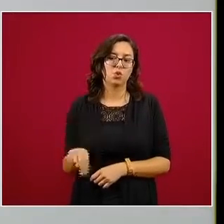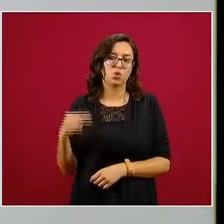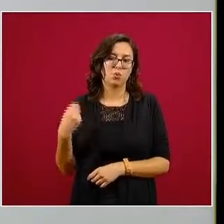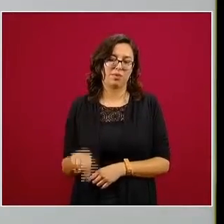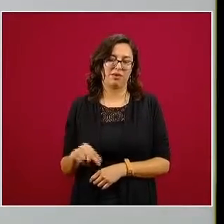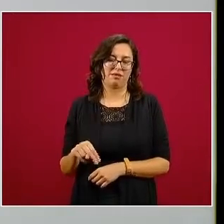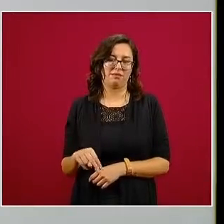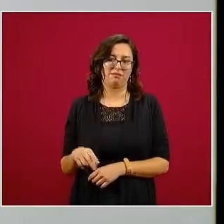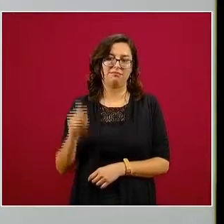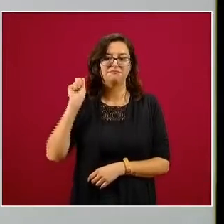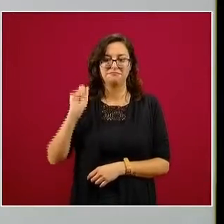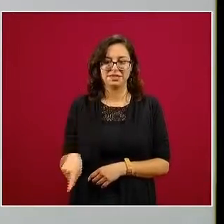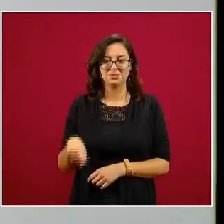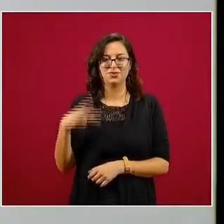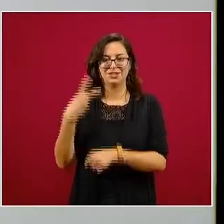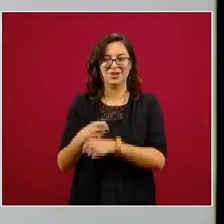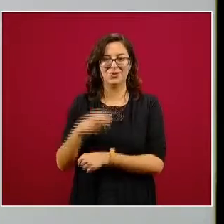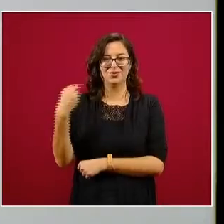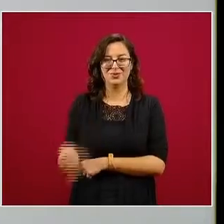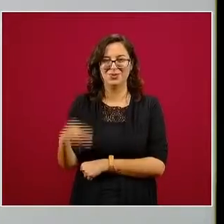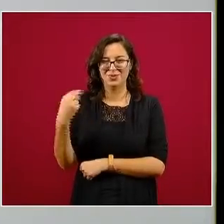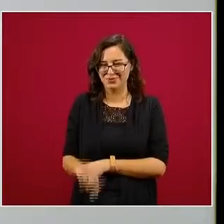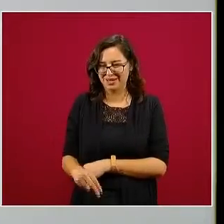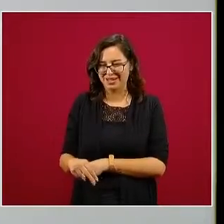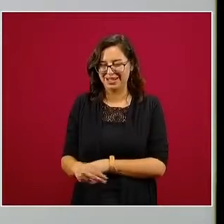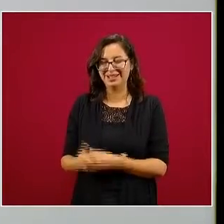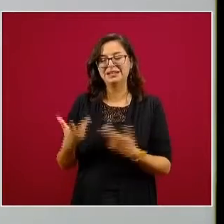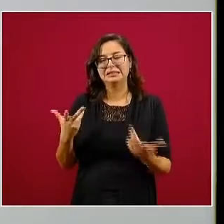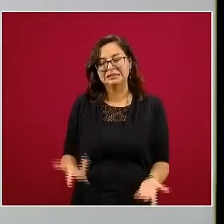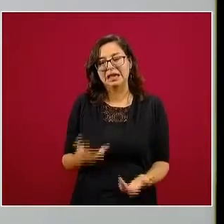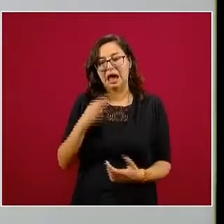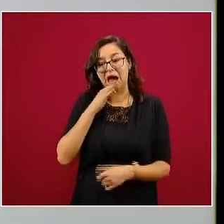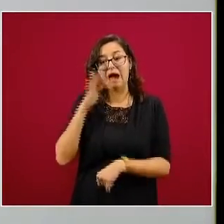le comentaba a la colega hace unos minutos, hemos visto una